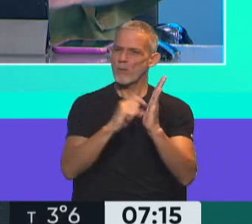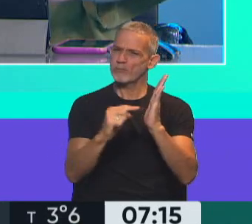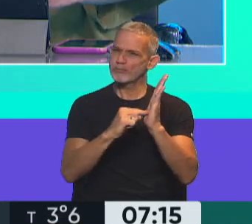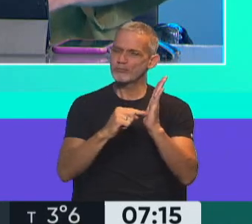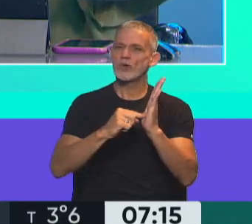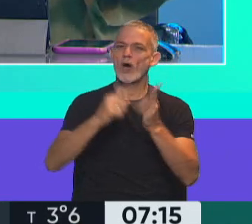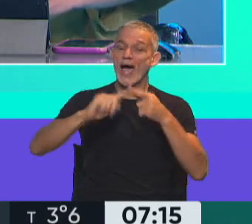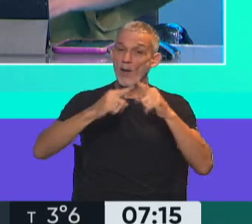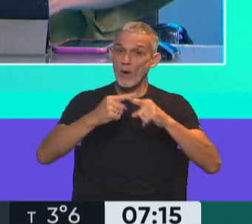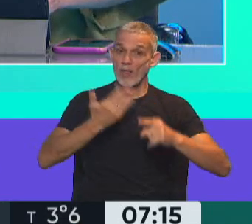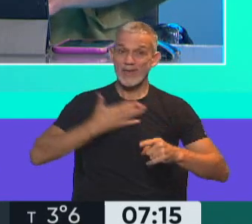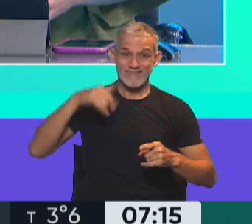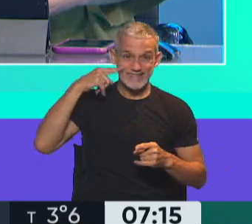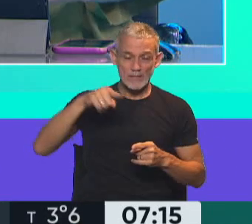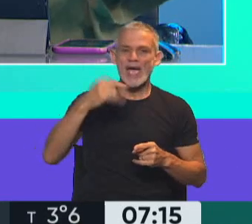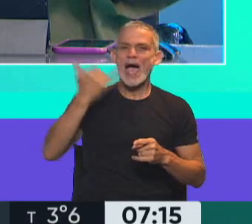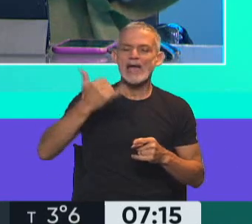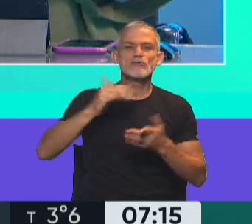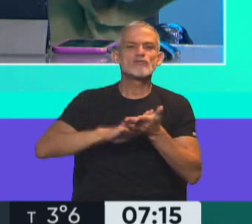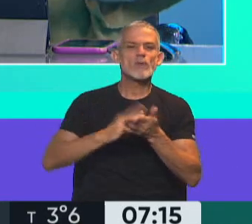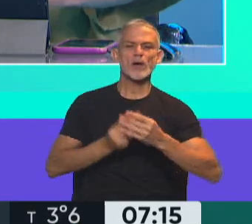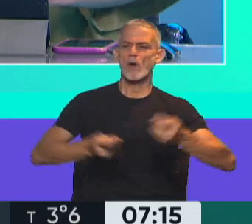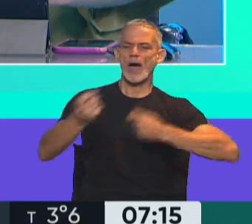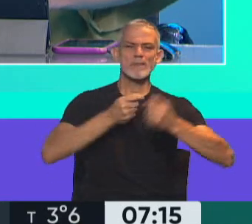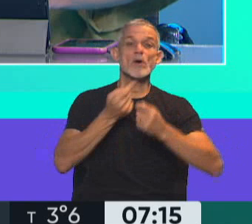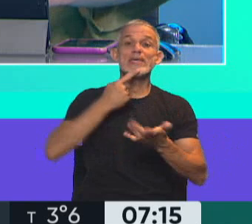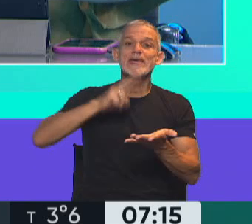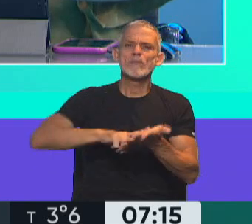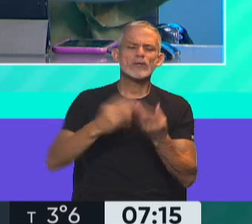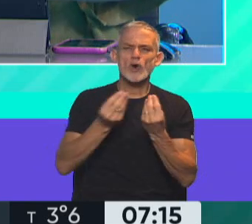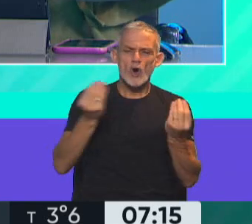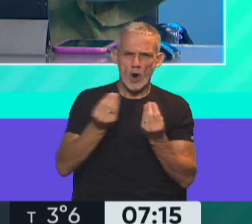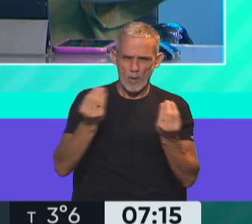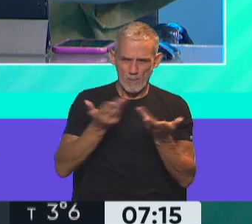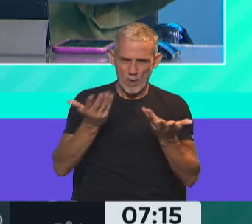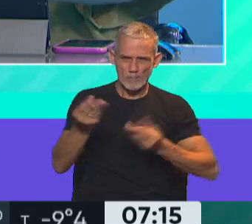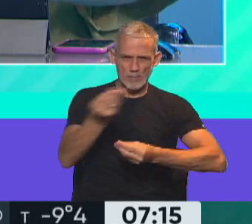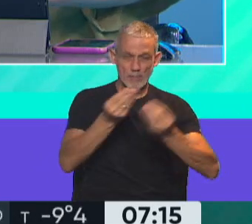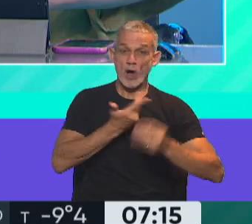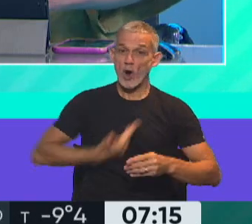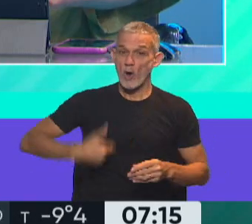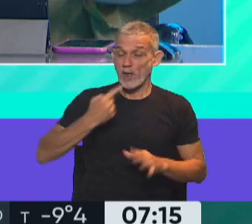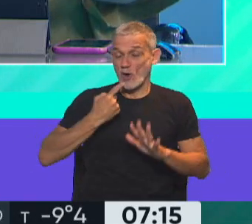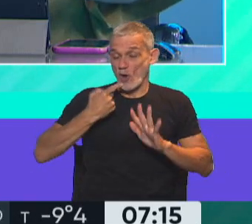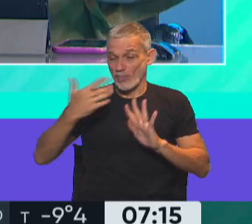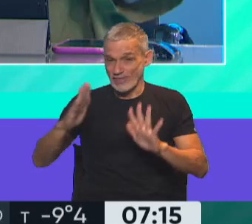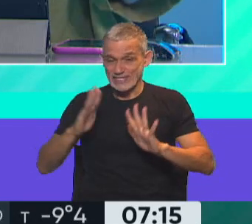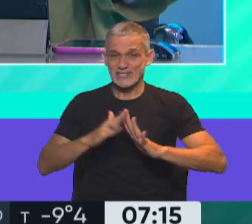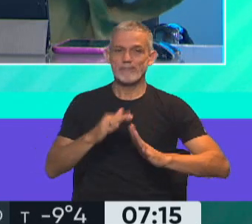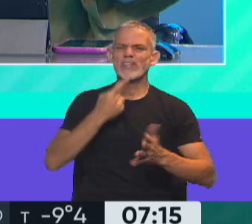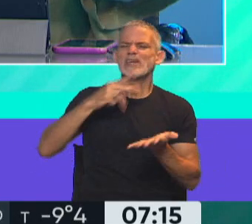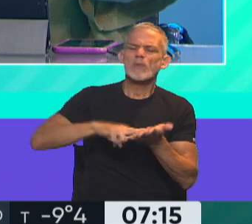en el acuerdo que tiene que ver con la administración tributaria. Y esto es, el gobierno dice, no va a haber